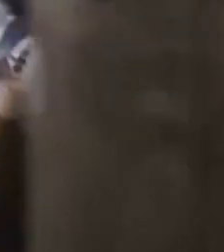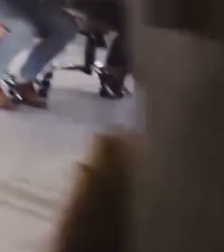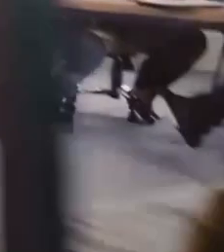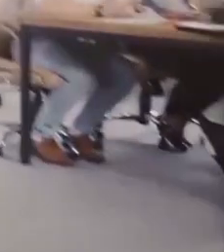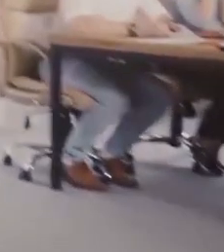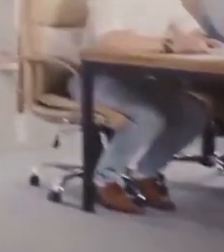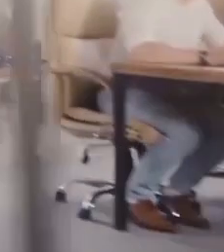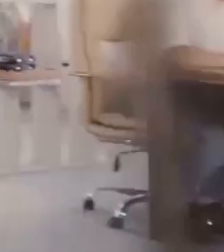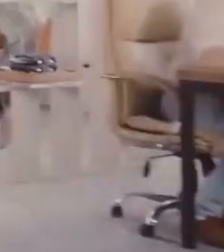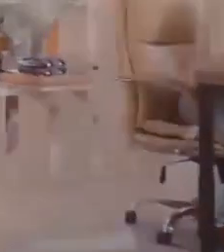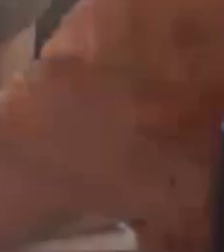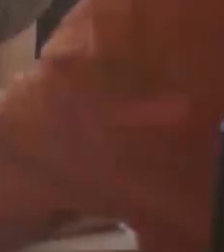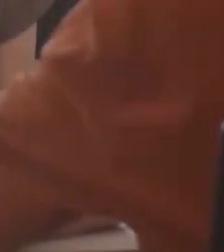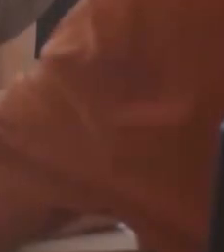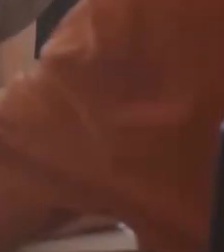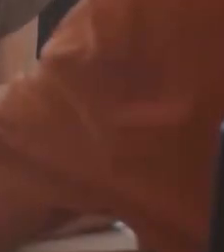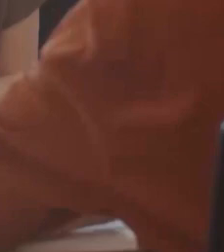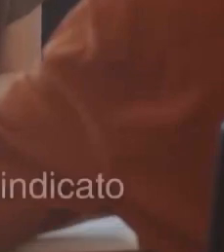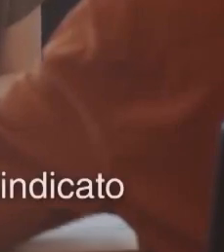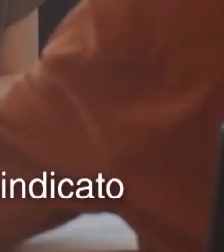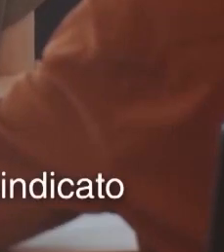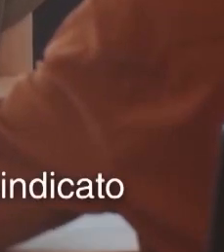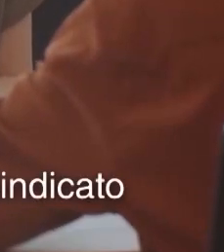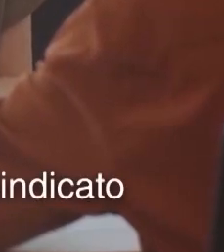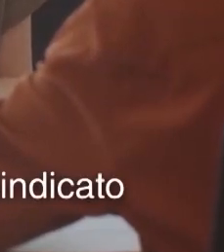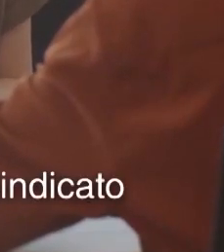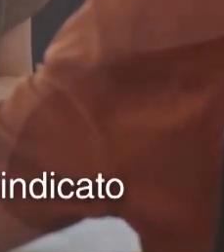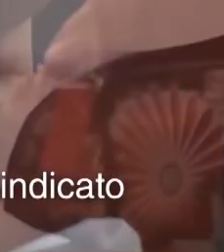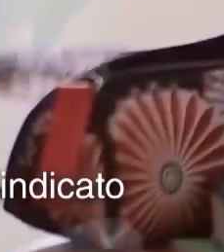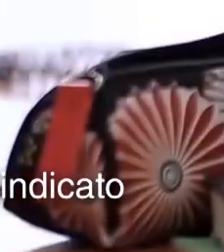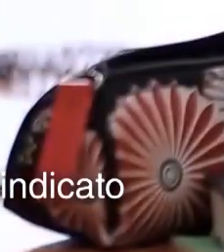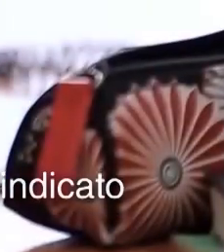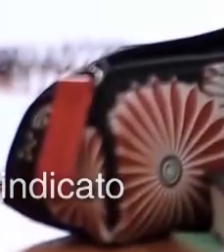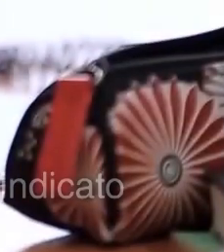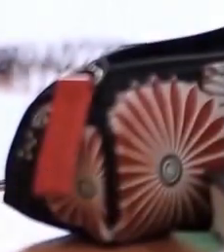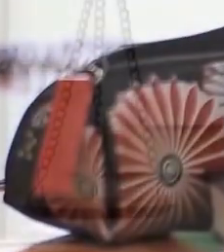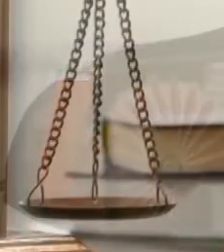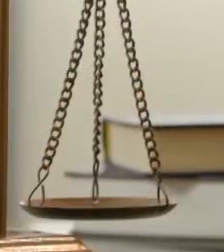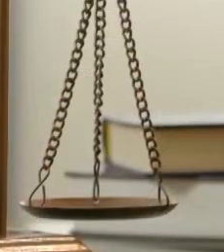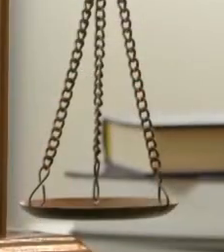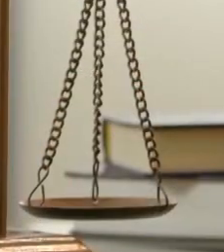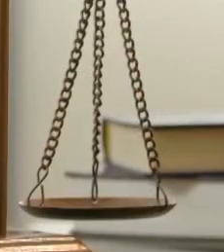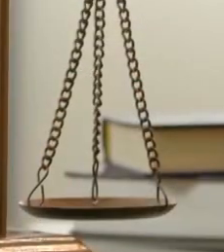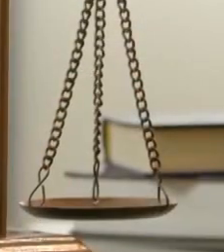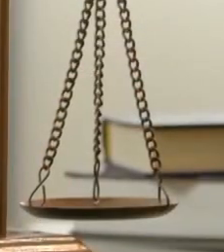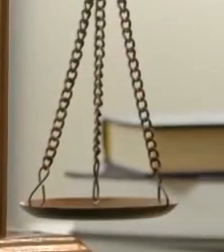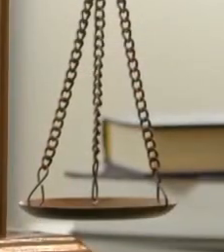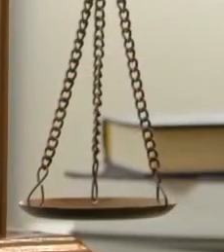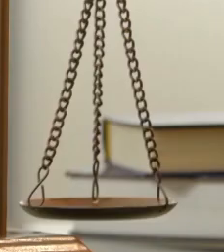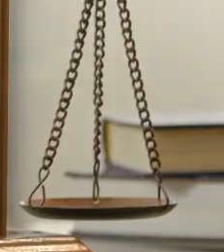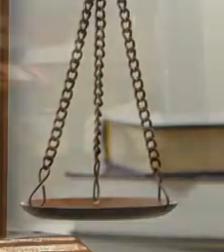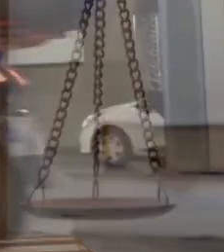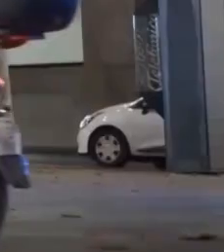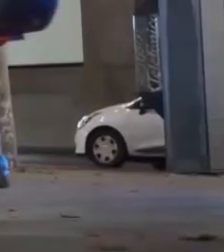oportunidades que agravar por suerte en este nuevo tiempo cuentas con un sindicato que sabe que tú cuentas